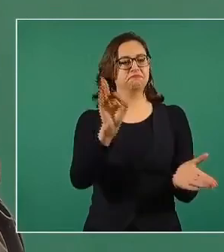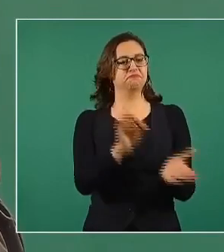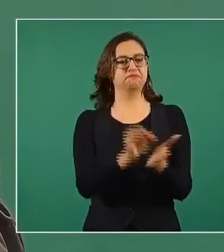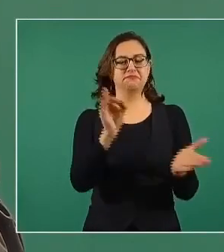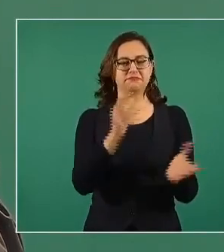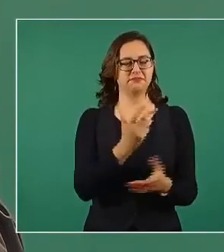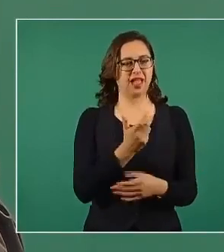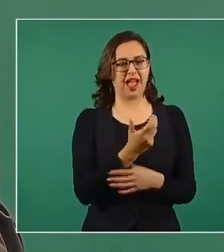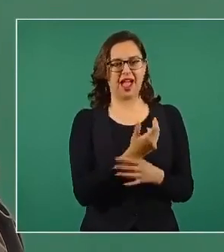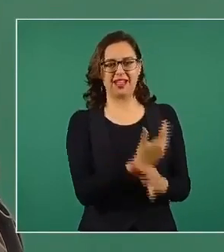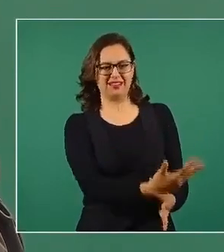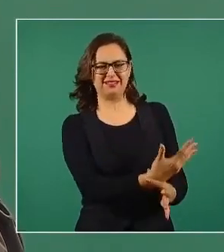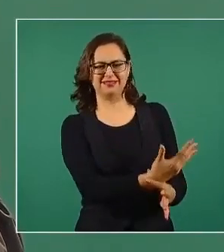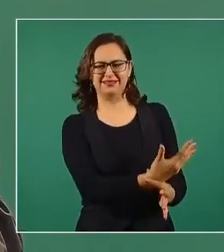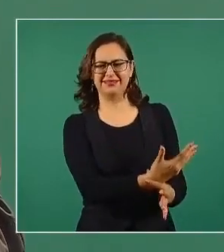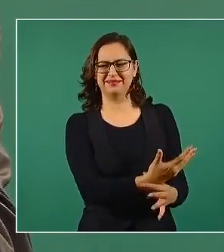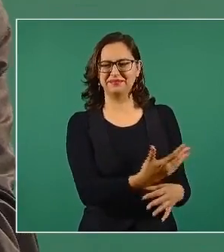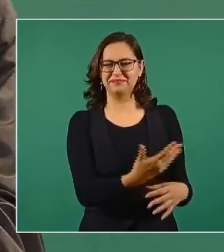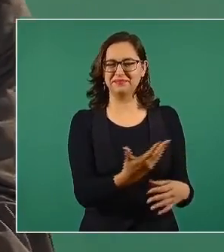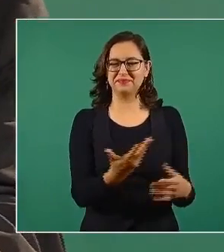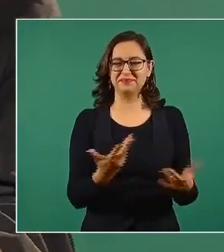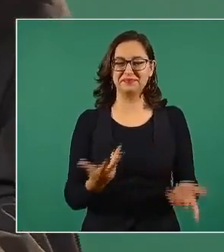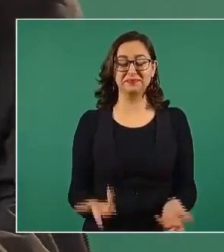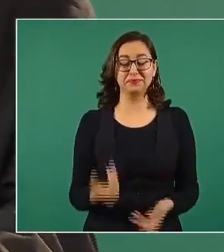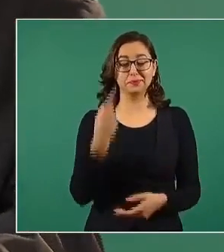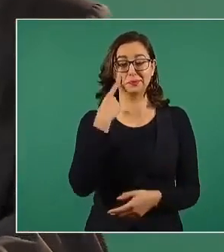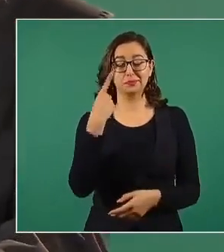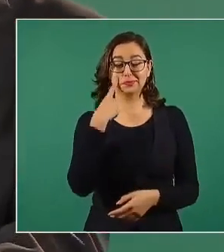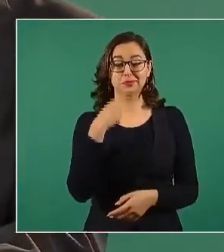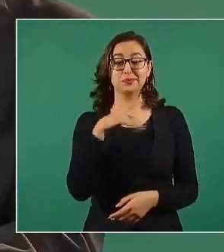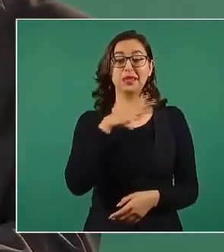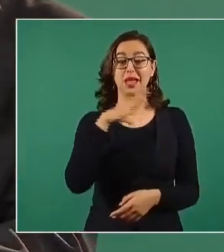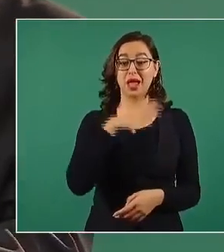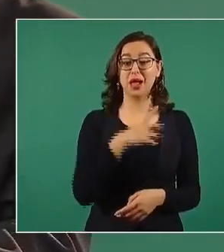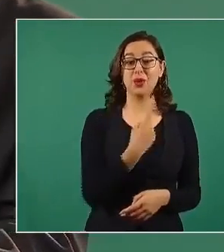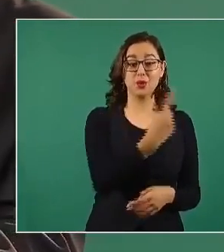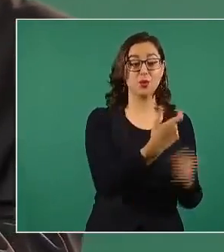Hay un agrupamiento de